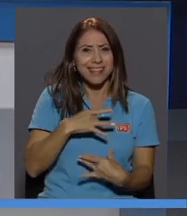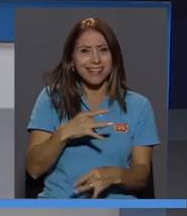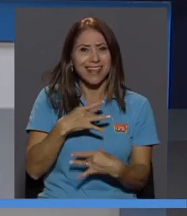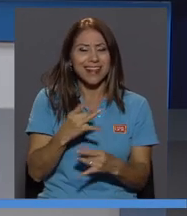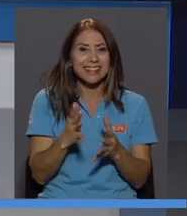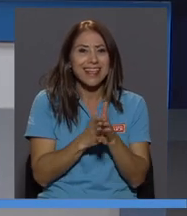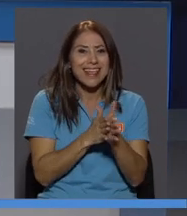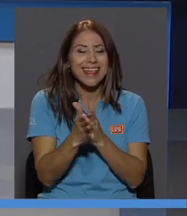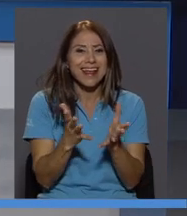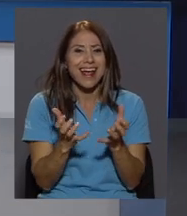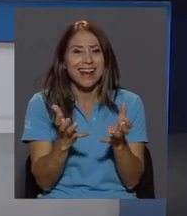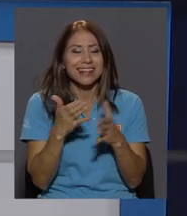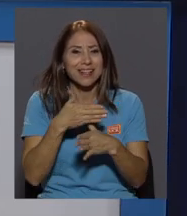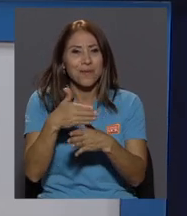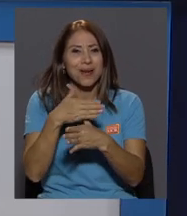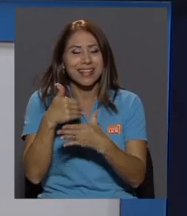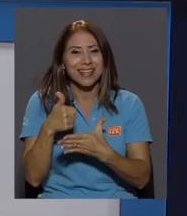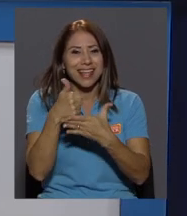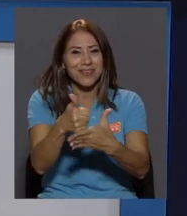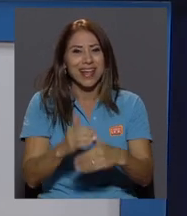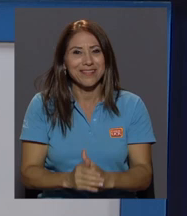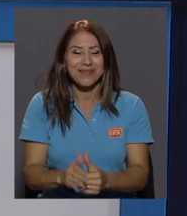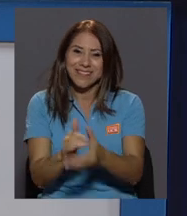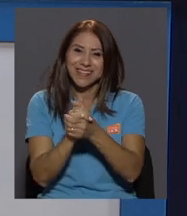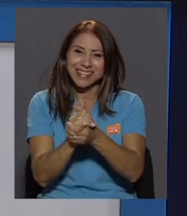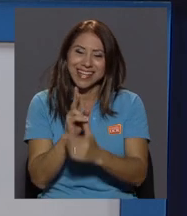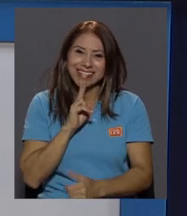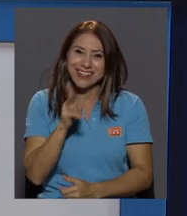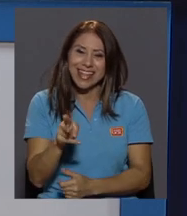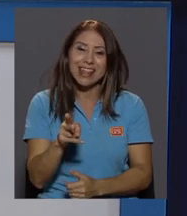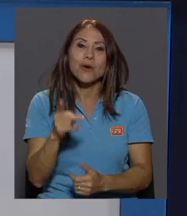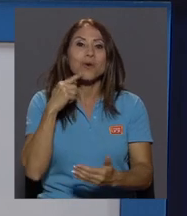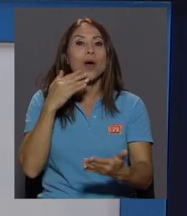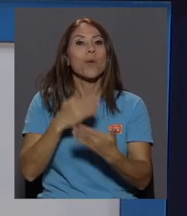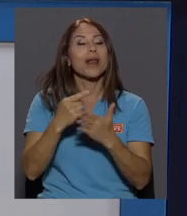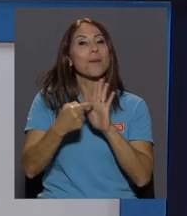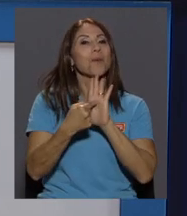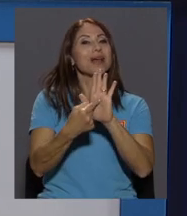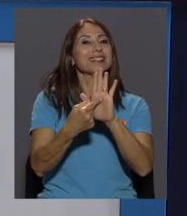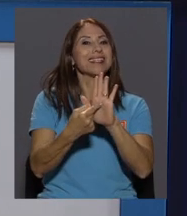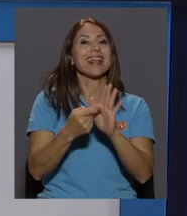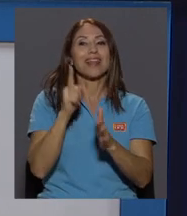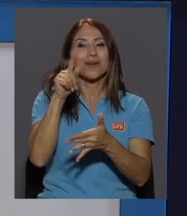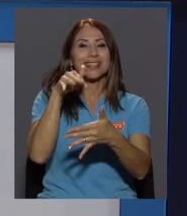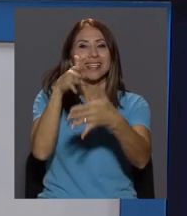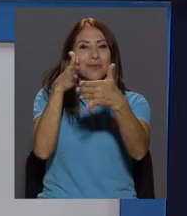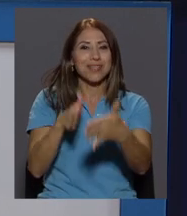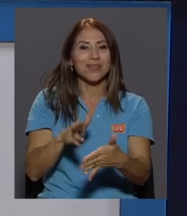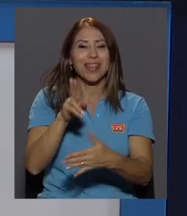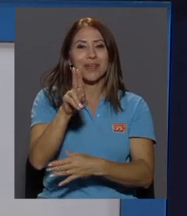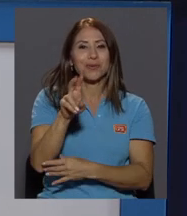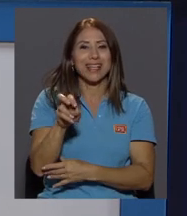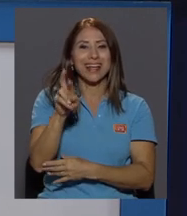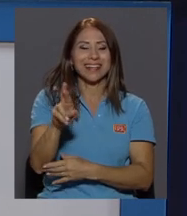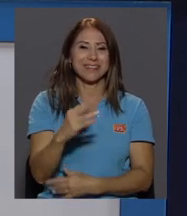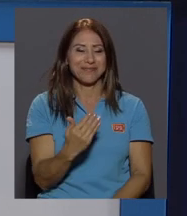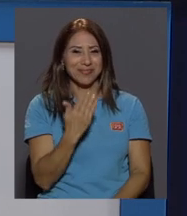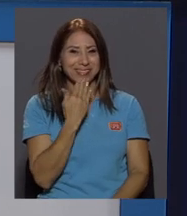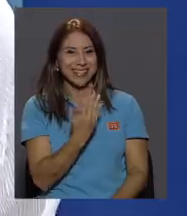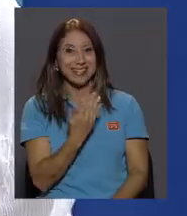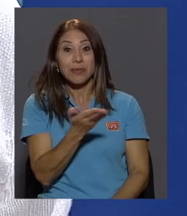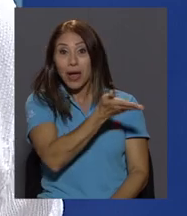interés esas ganas de compartir y de ayudar felicidades de verdad una buena muestra de lo que es ser un estudiante del auxerre